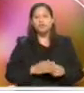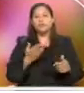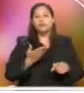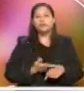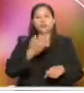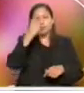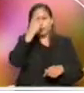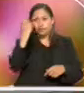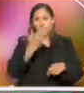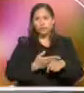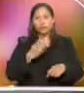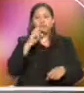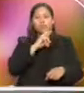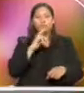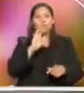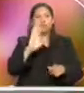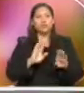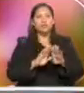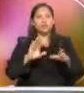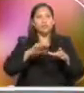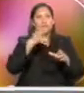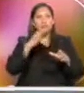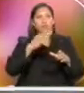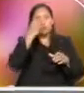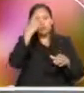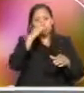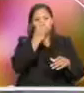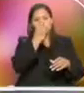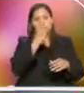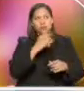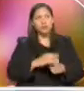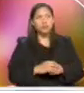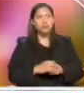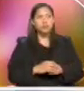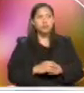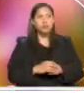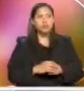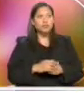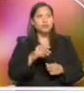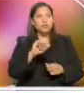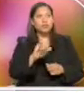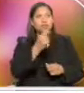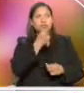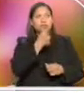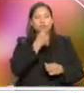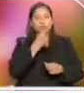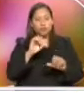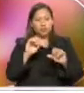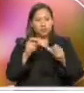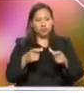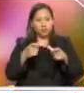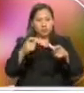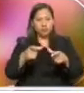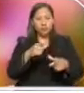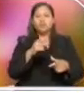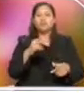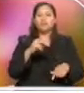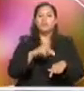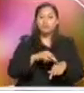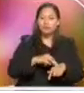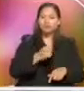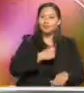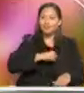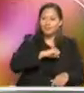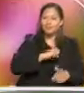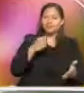muy rápida, queda Sí. como de botanita, Sí. queda para comer, digo, Sí. se los da así a los niños con todo el pescado y todo. Nutritivo, llenador,